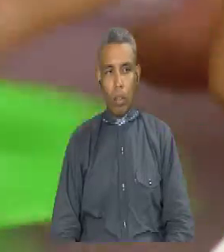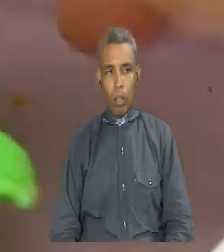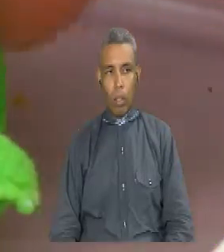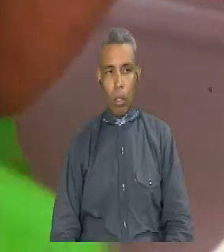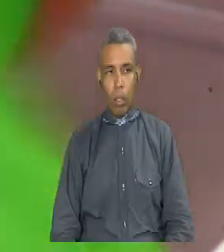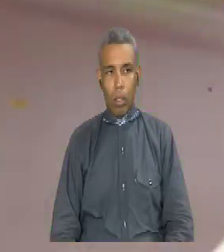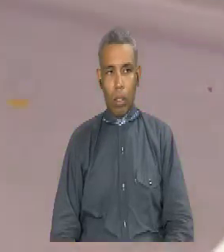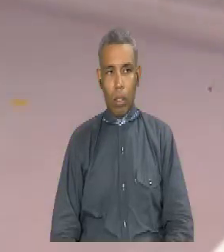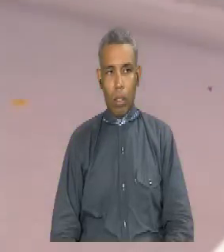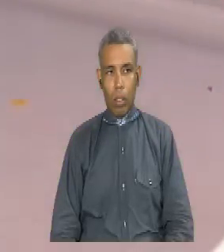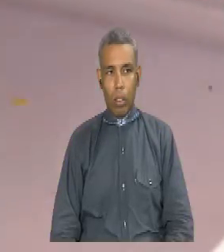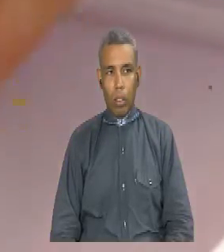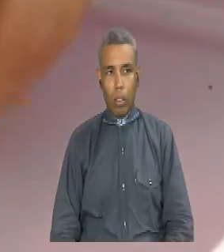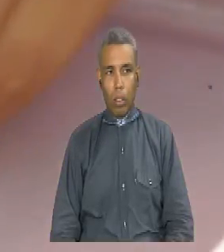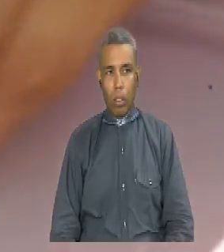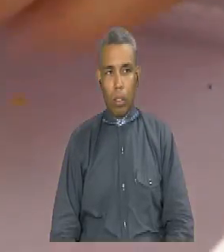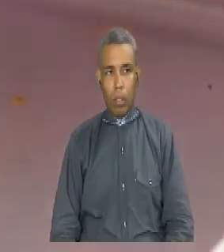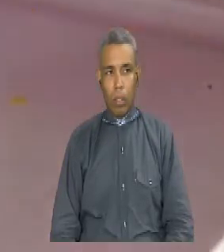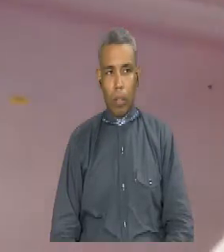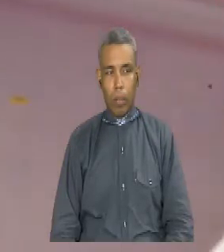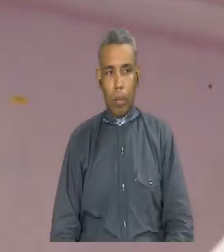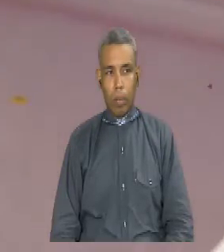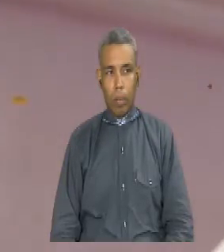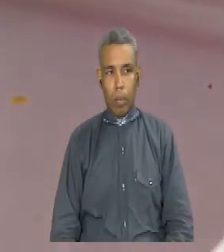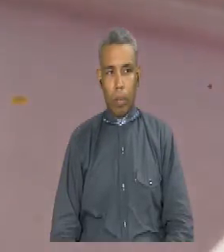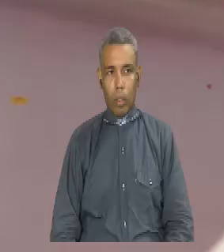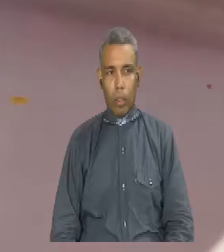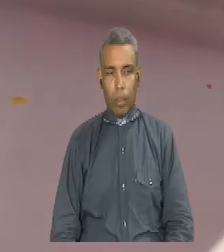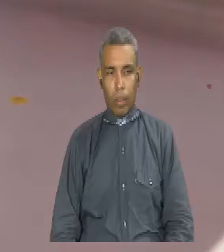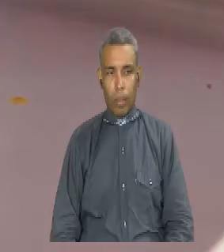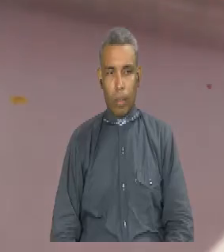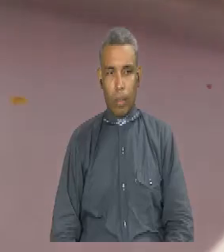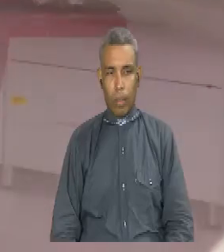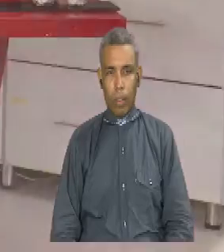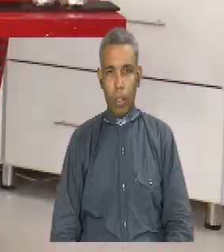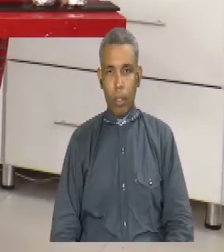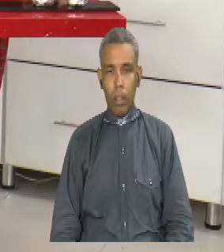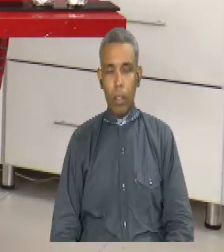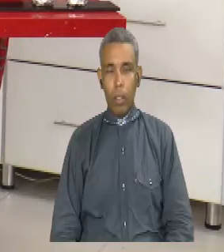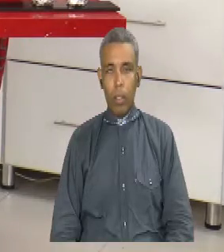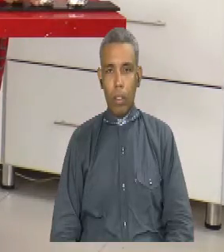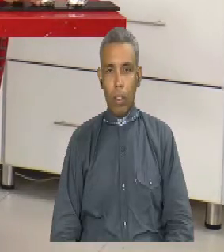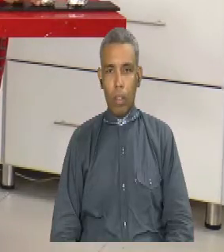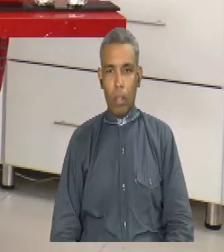no quemarnos. Bonita. Sí, quedan curiosas